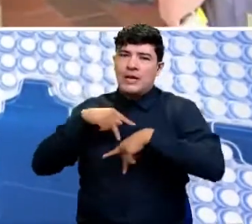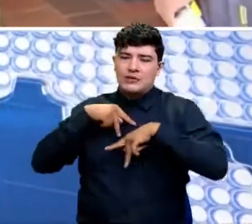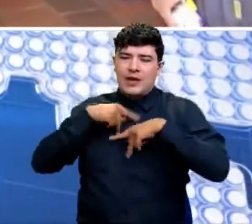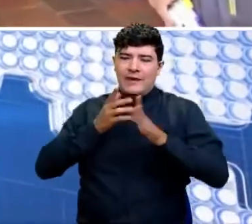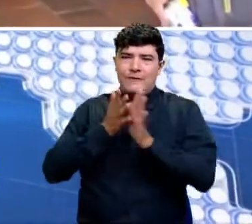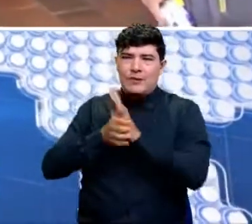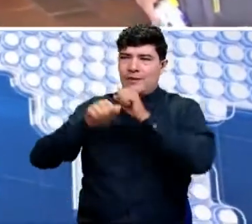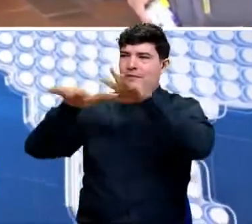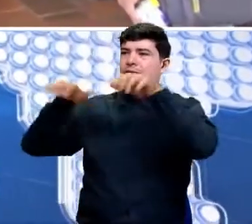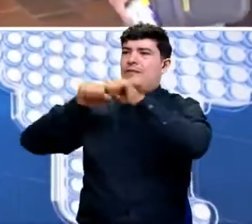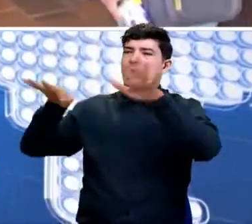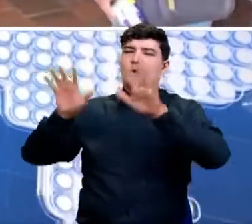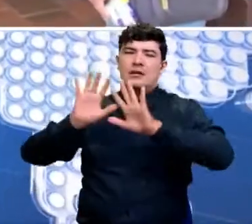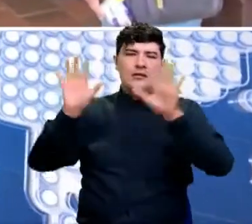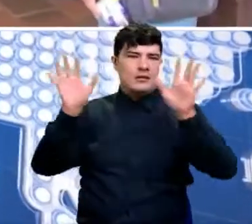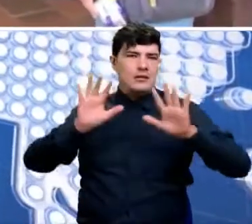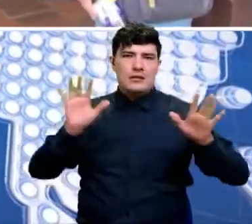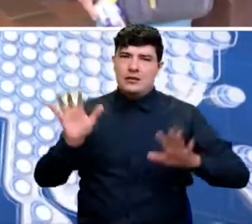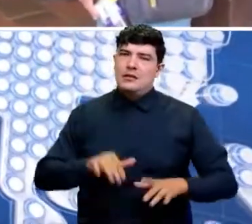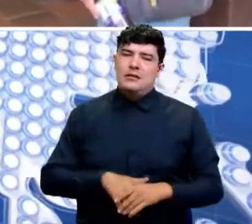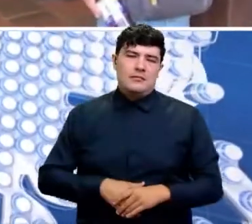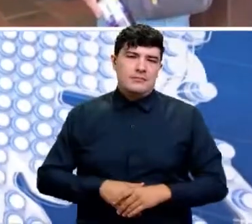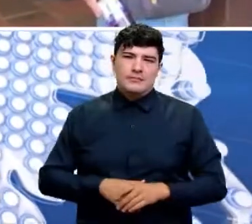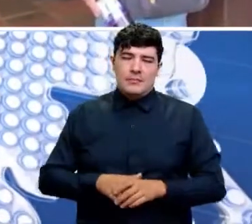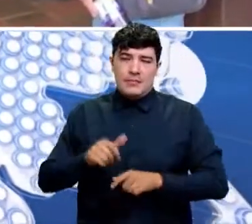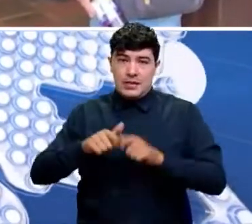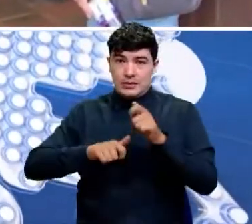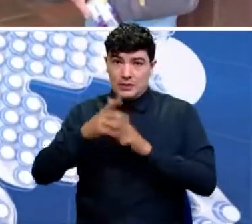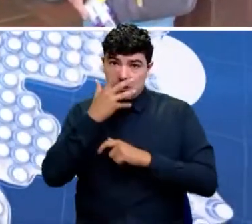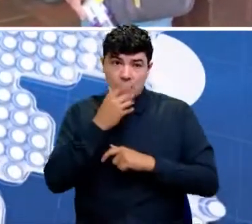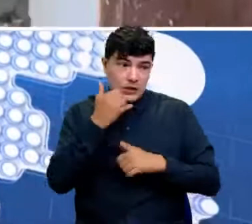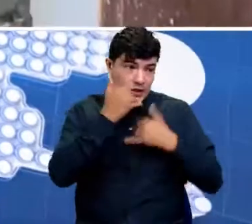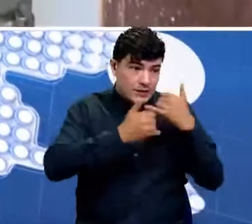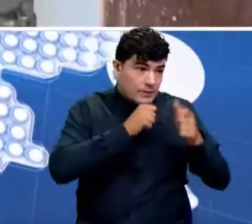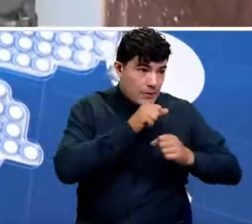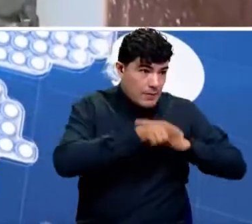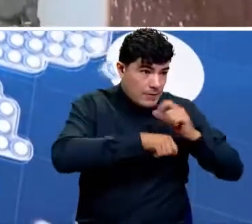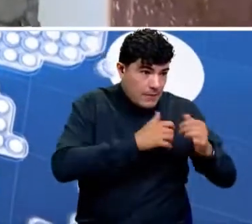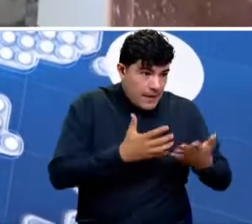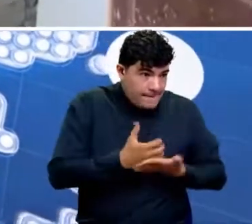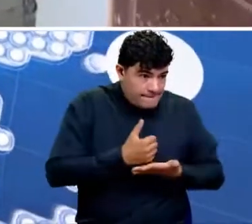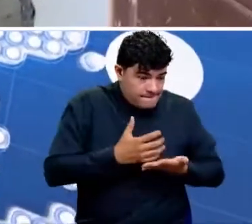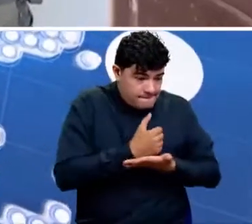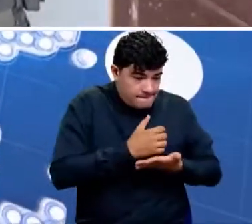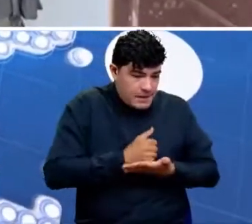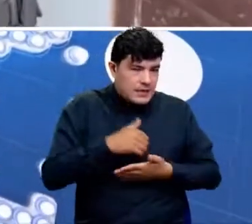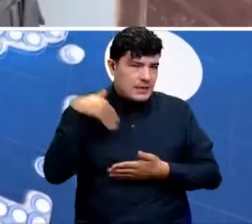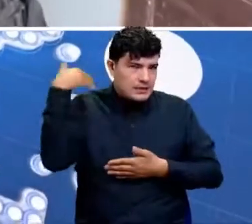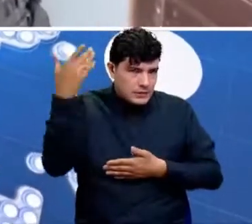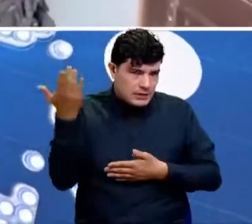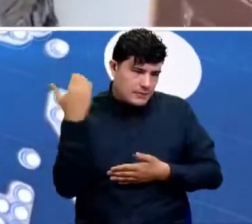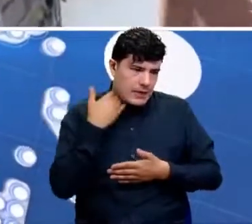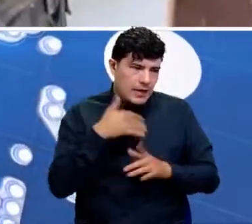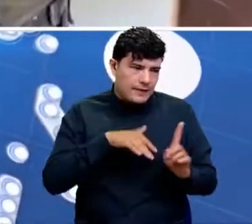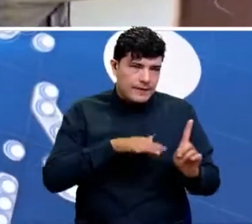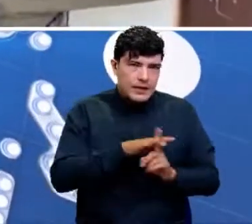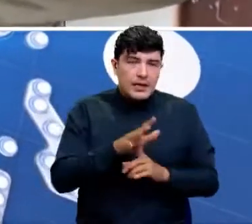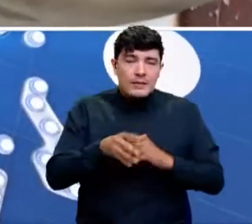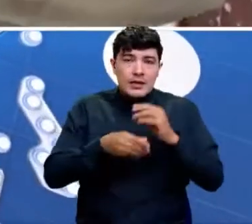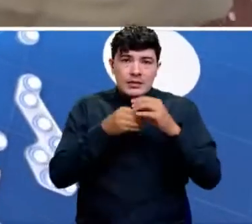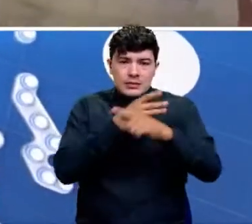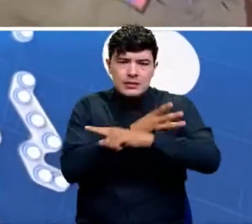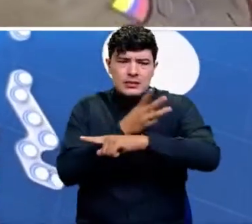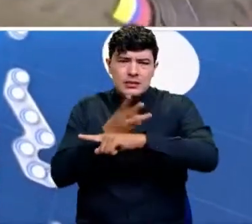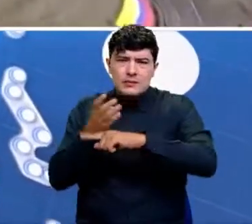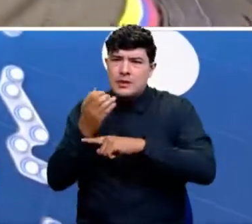recolección de información a través de estos medios, esto les facilita a ellos el delito. Muchas veces no somos cautelosos, ingresamos a páginas donde